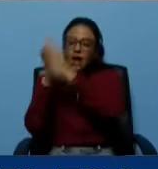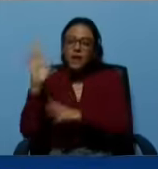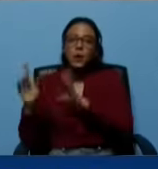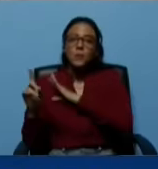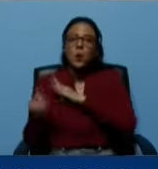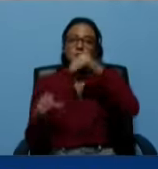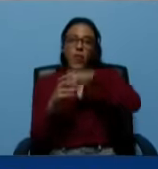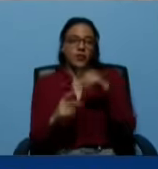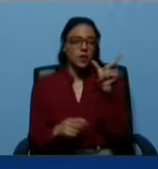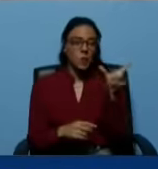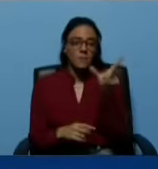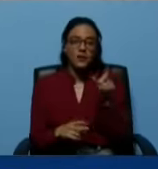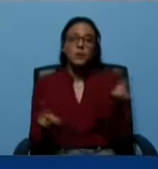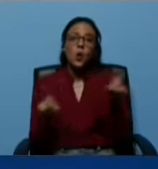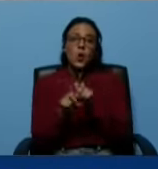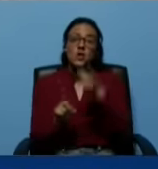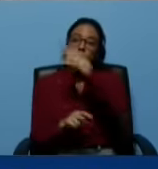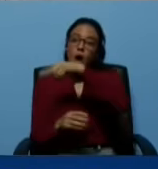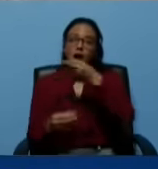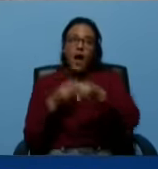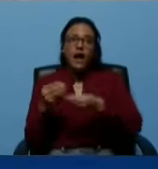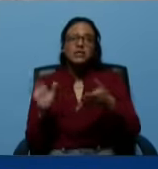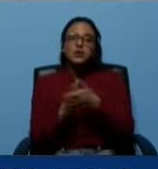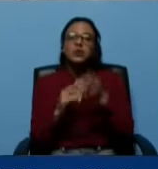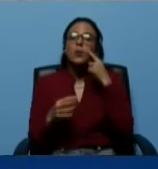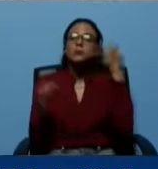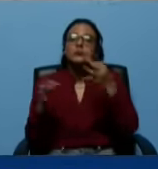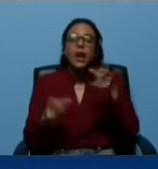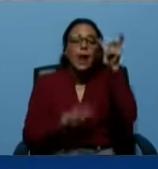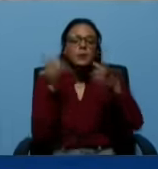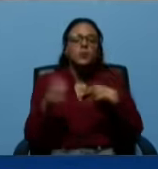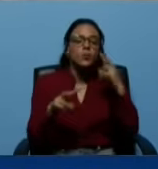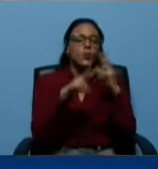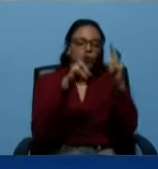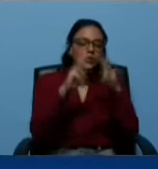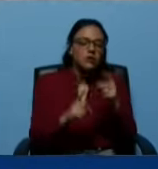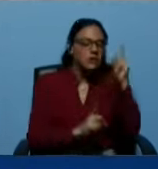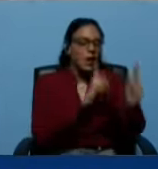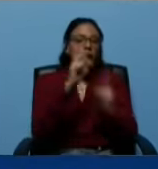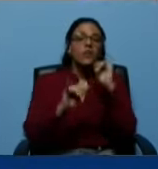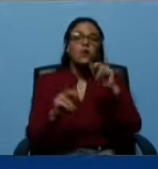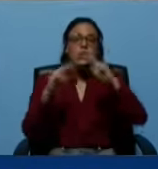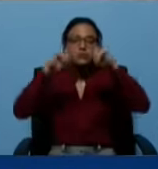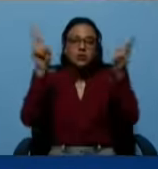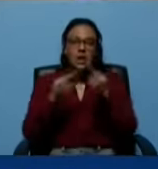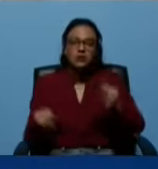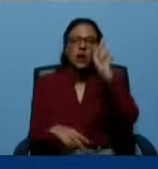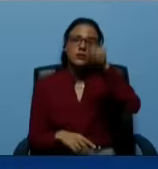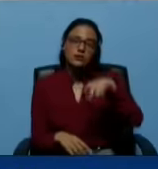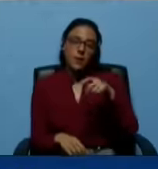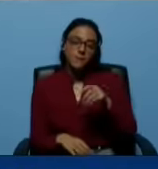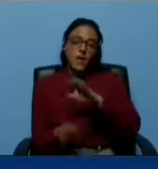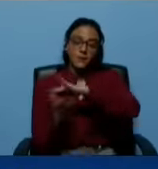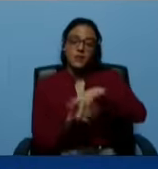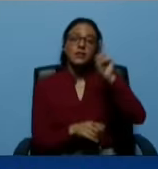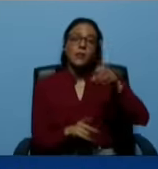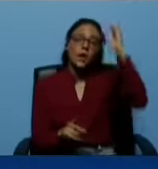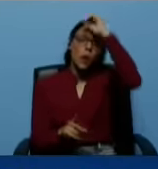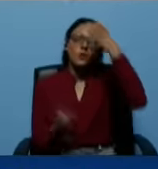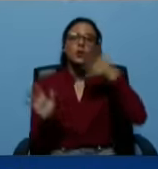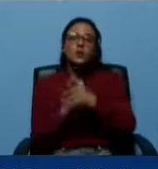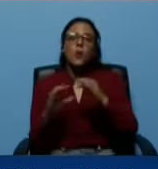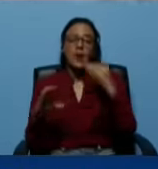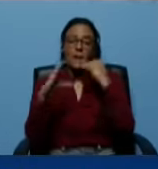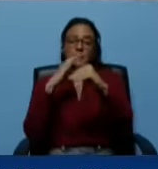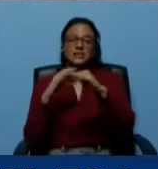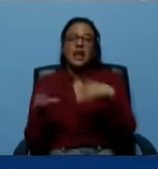como hizo la Plataforma Unitaria para la Validación Ciudadana e Internacional. También su opinión sobre un mensaje que